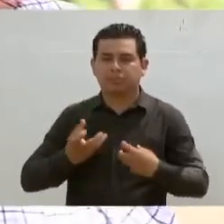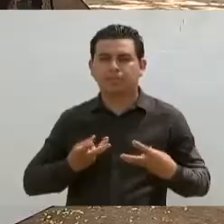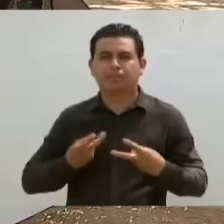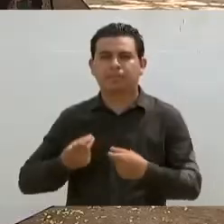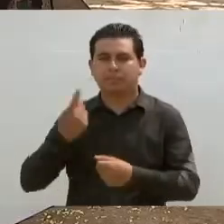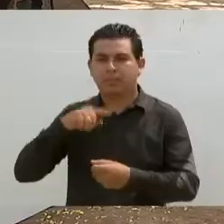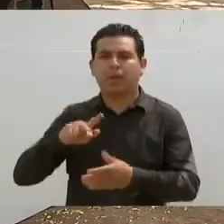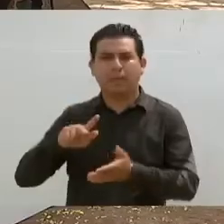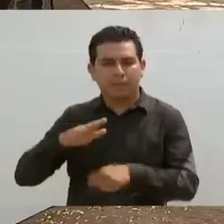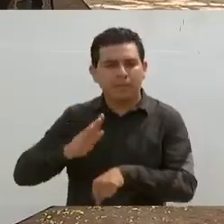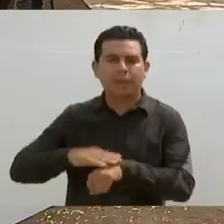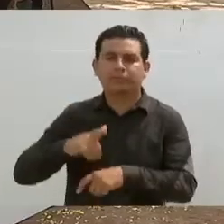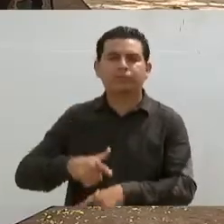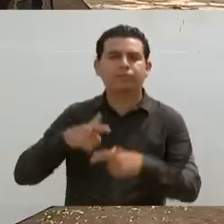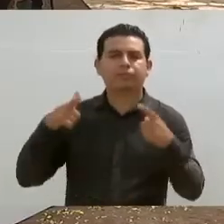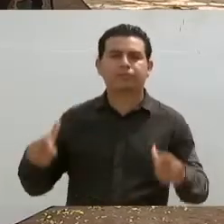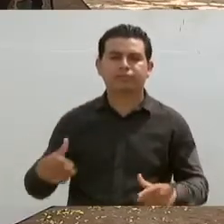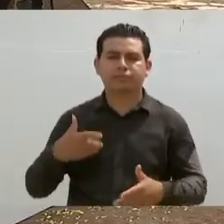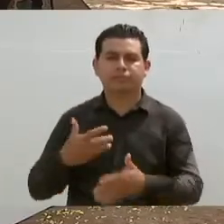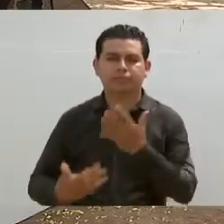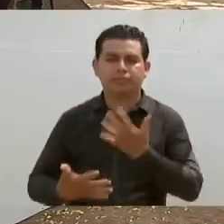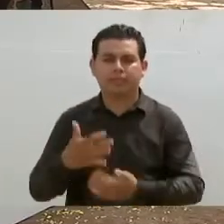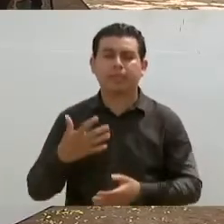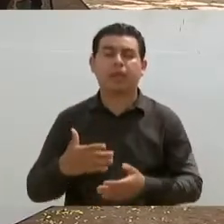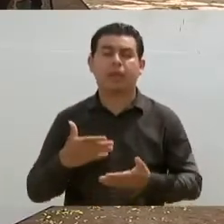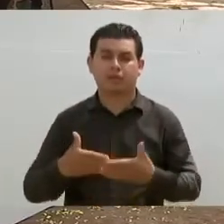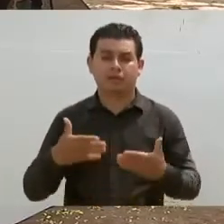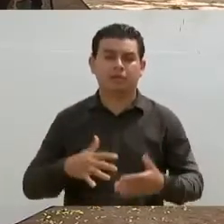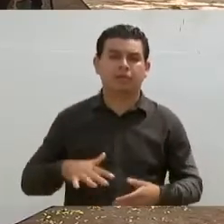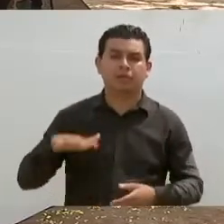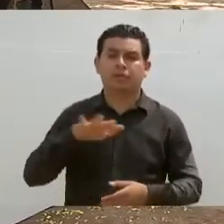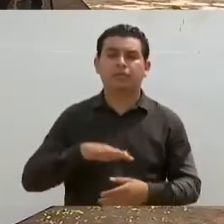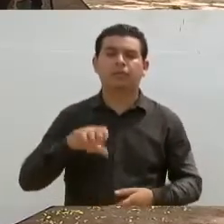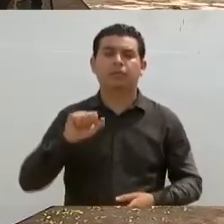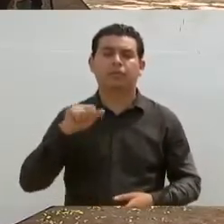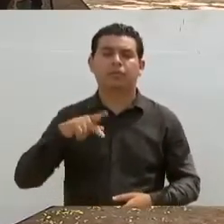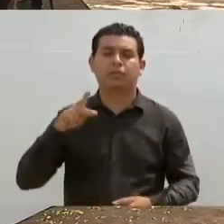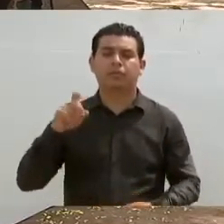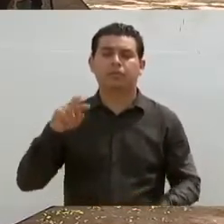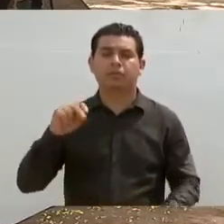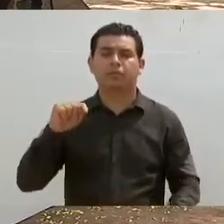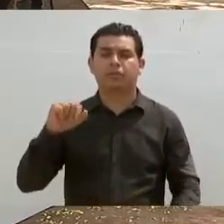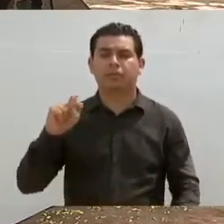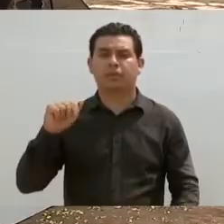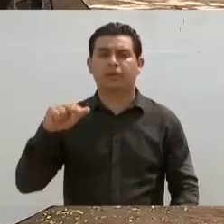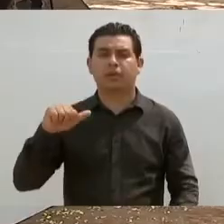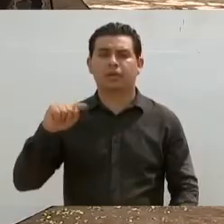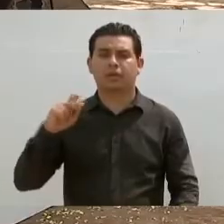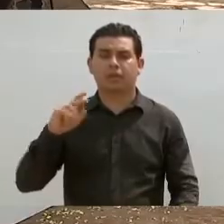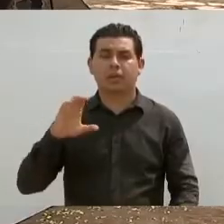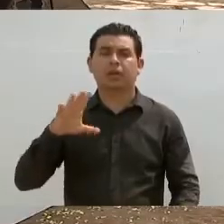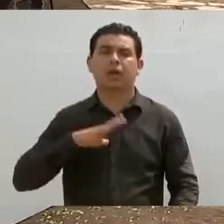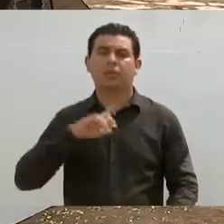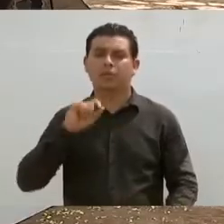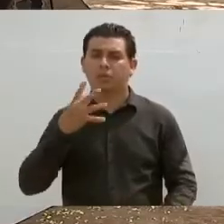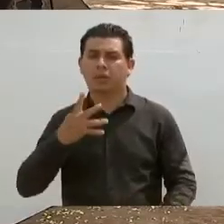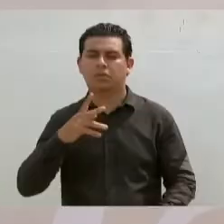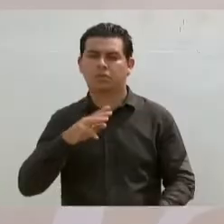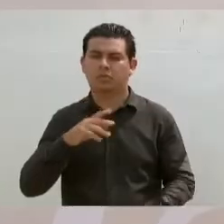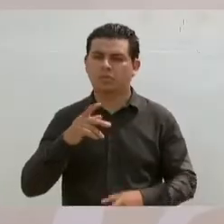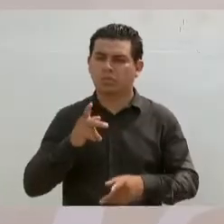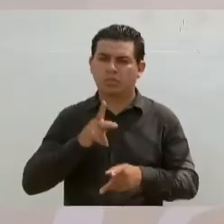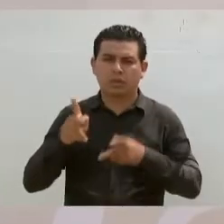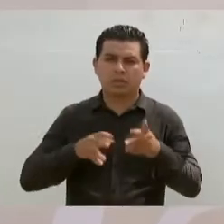Tenemos en este municipio de San Pedro Tanapatepec 24 comunidades de aprendizaje